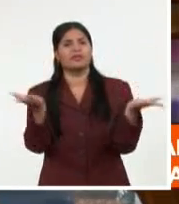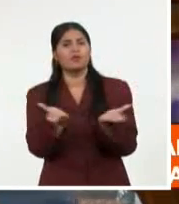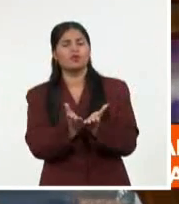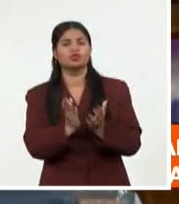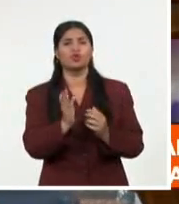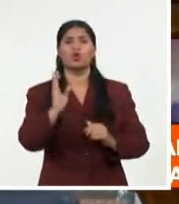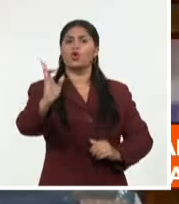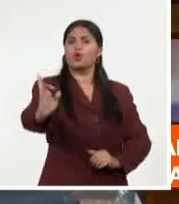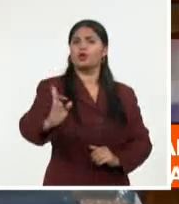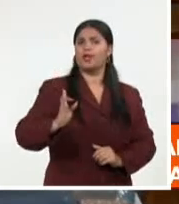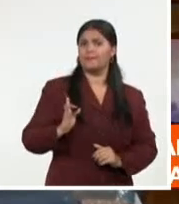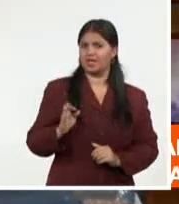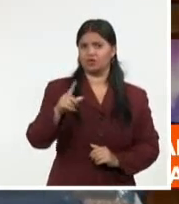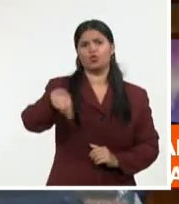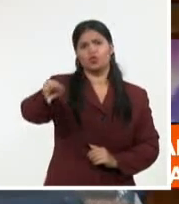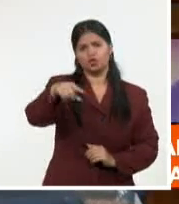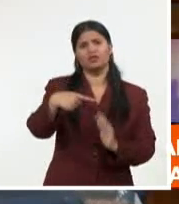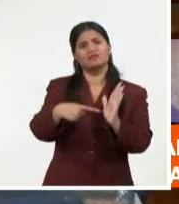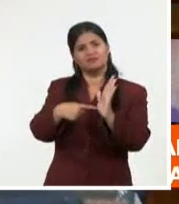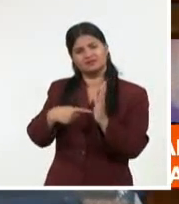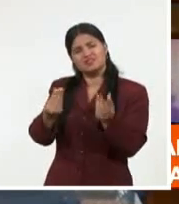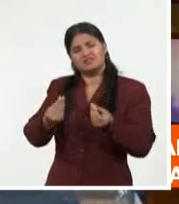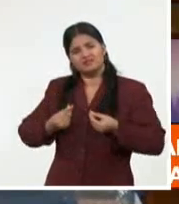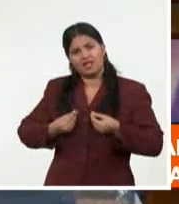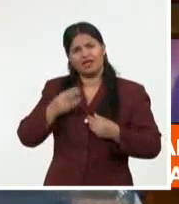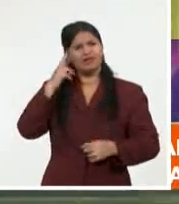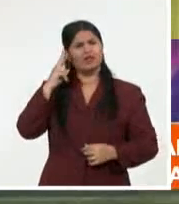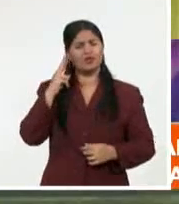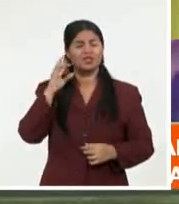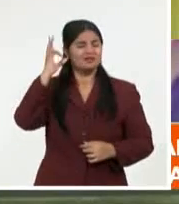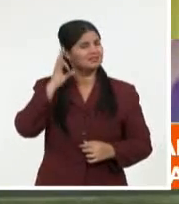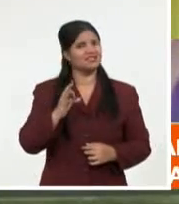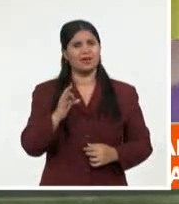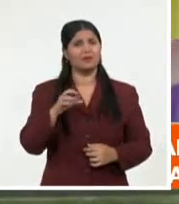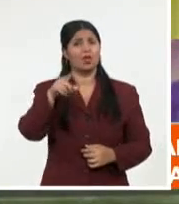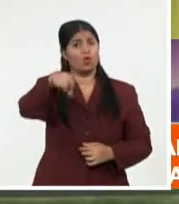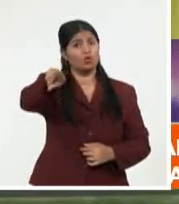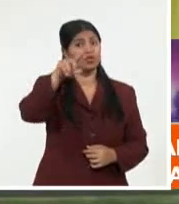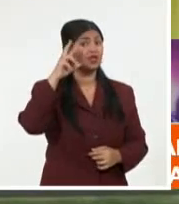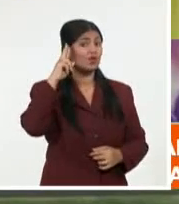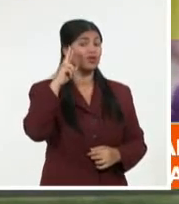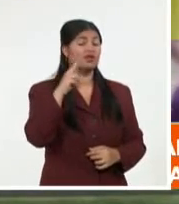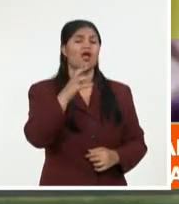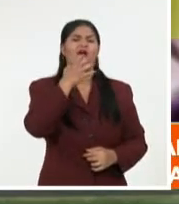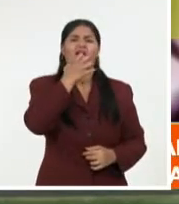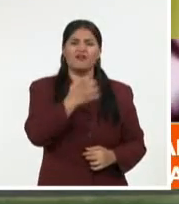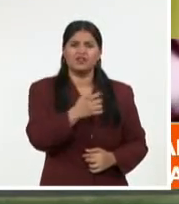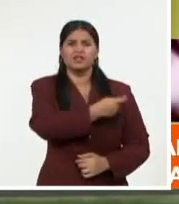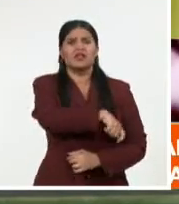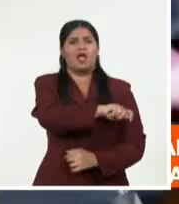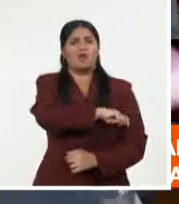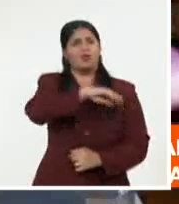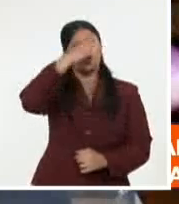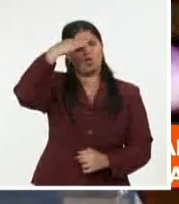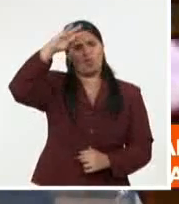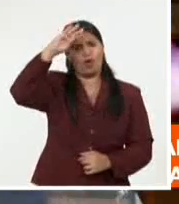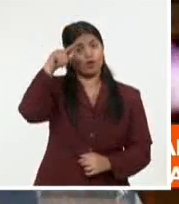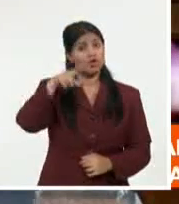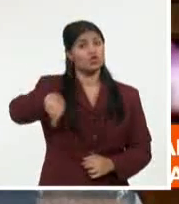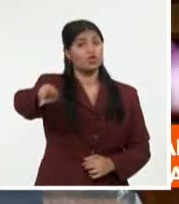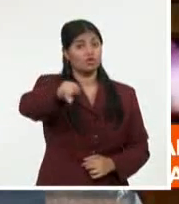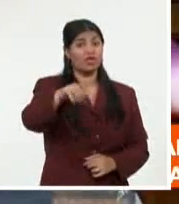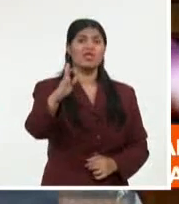y admiración demostrados a nuestro querido Fidel, al pueblo cubano y a la revolución. Recently